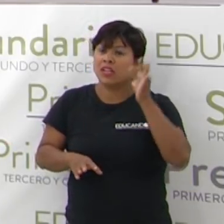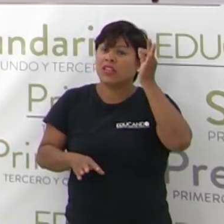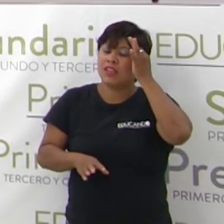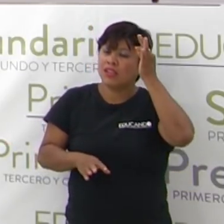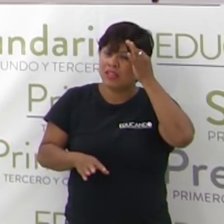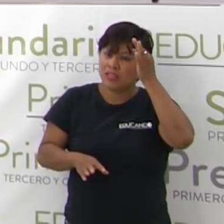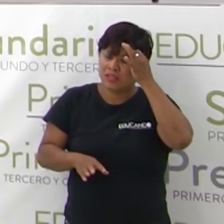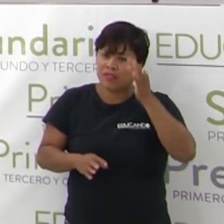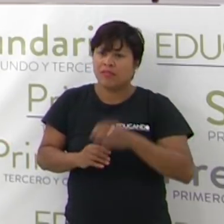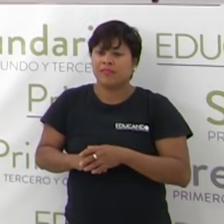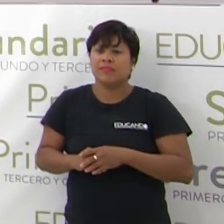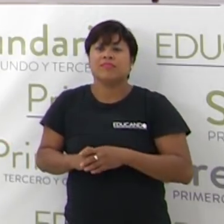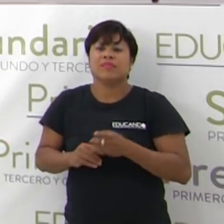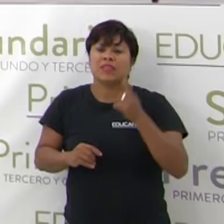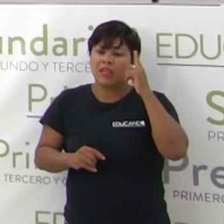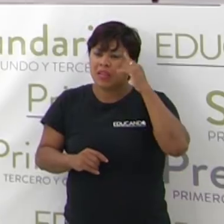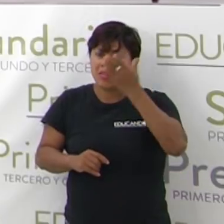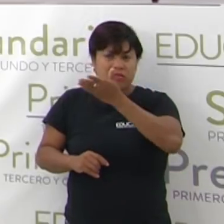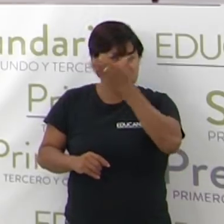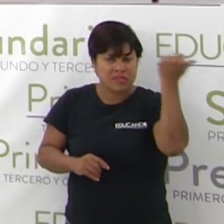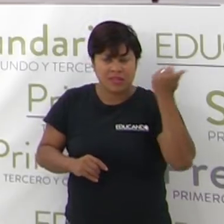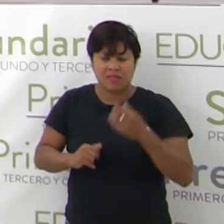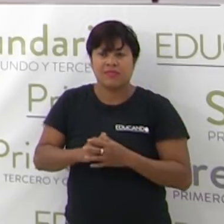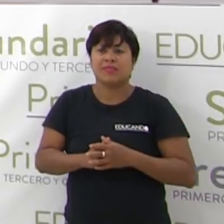tonto, inepto,